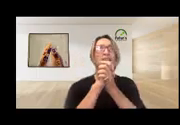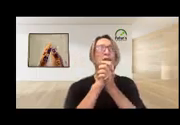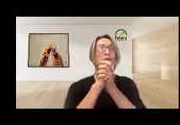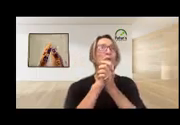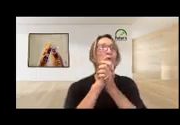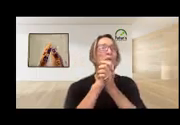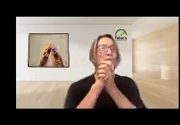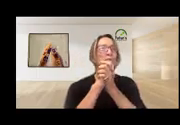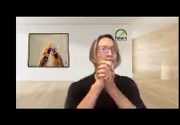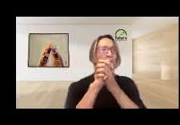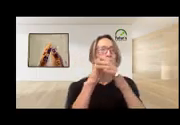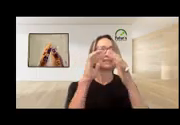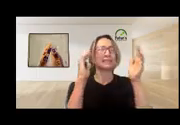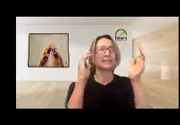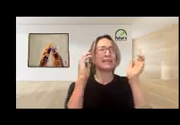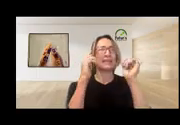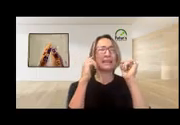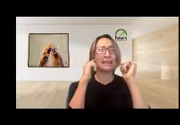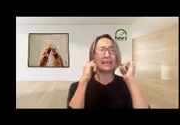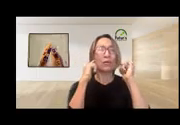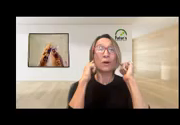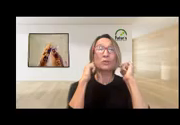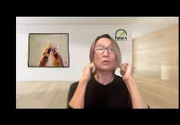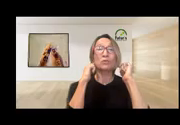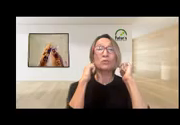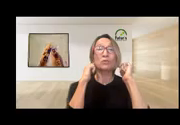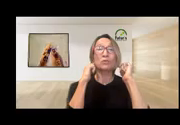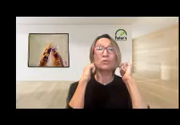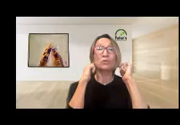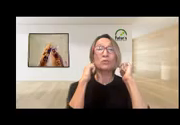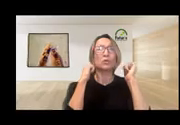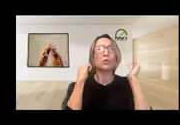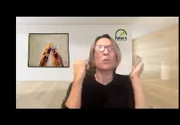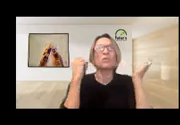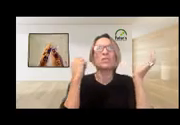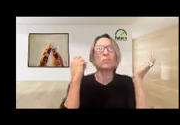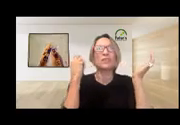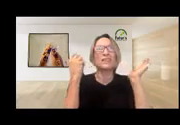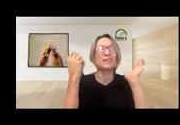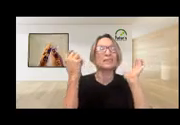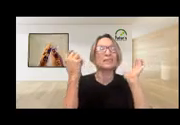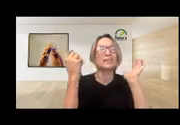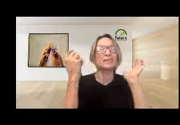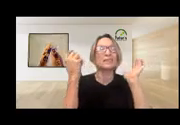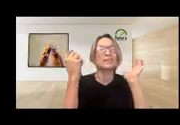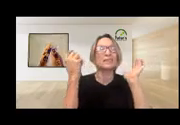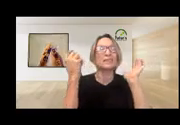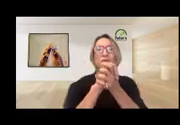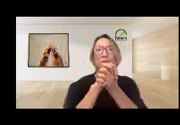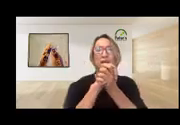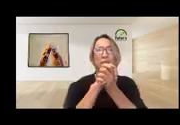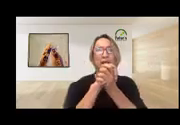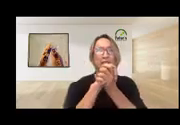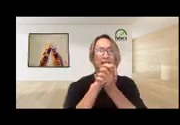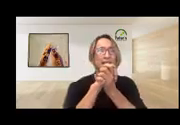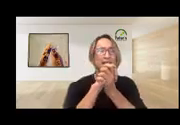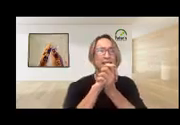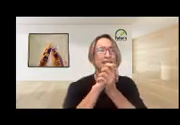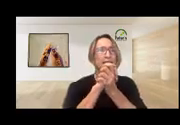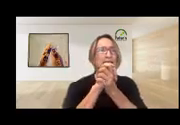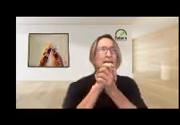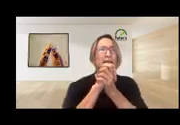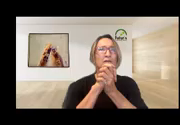cuándo hay un fósil y cuándo no, verdad? Entonces, o cuándo es un fósil y cuándo no, puede ser tal vez un hueso de un